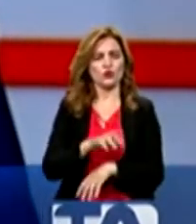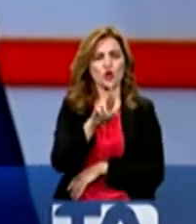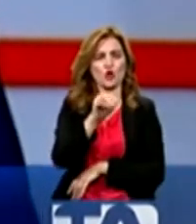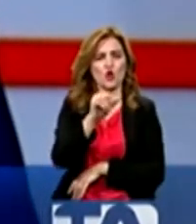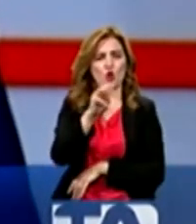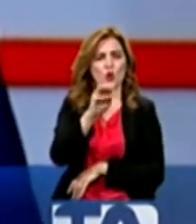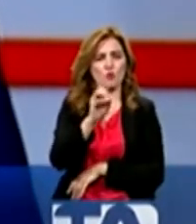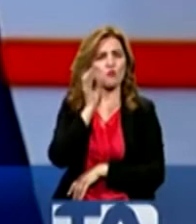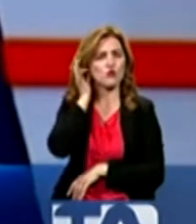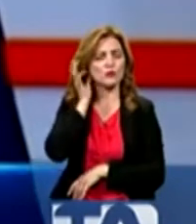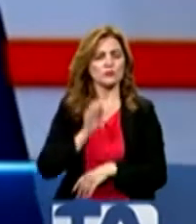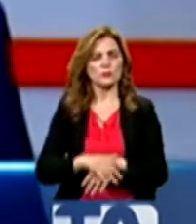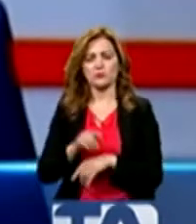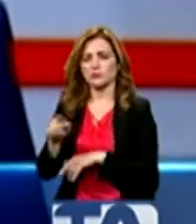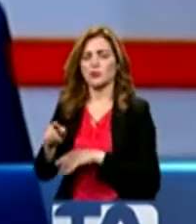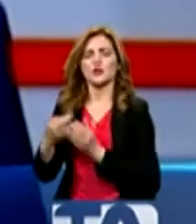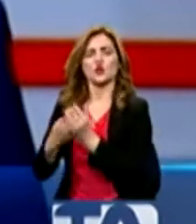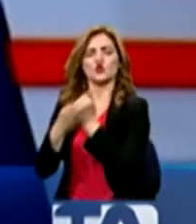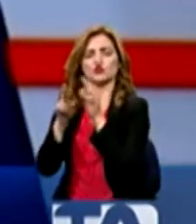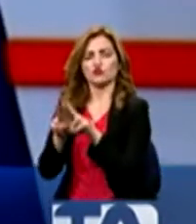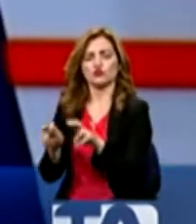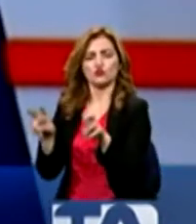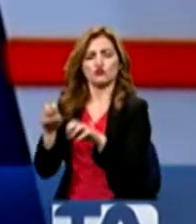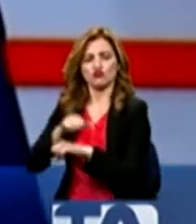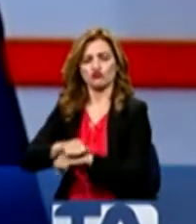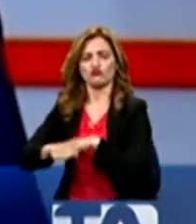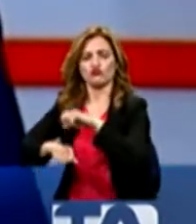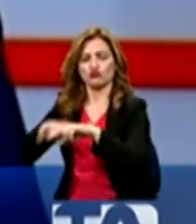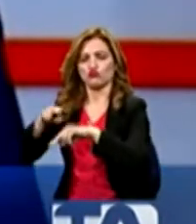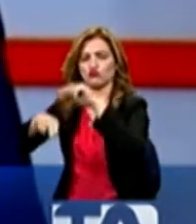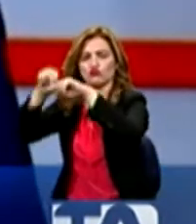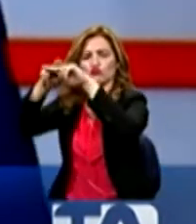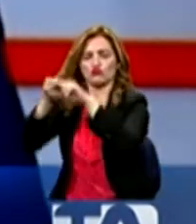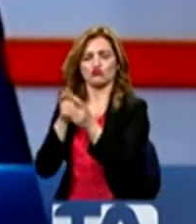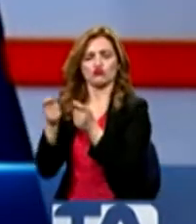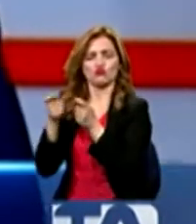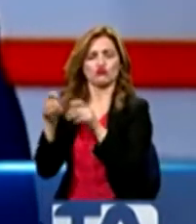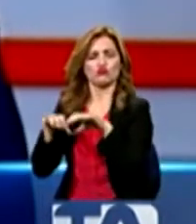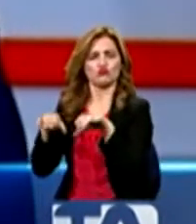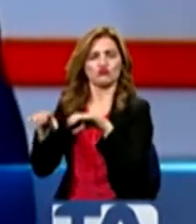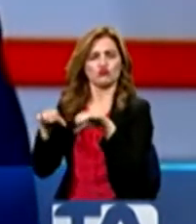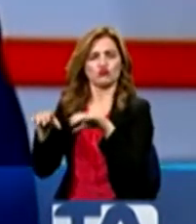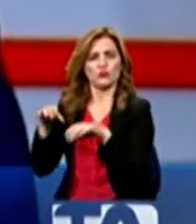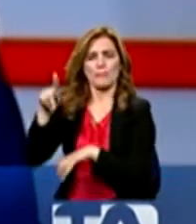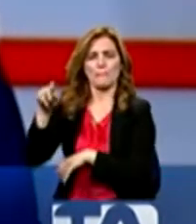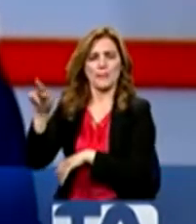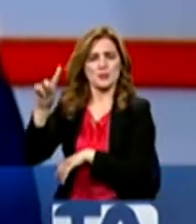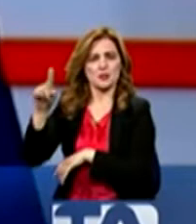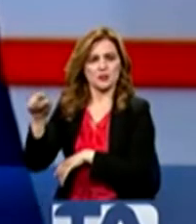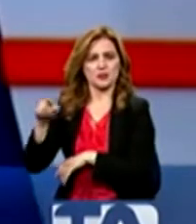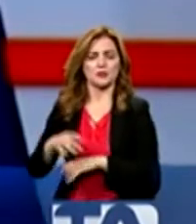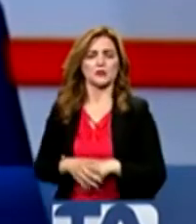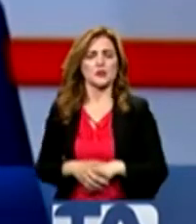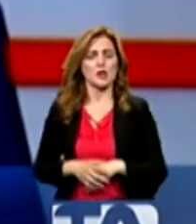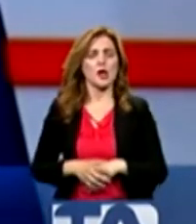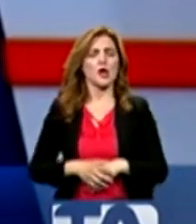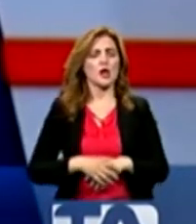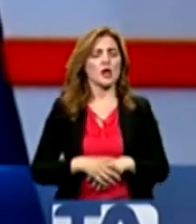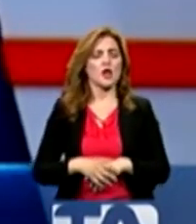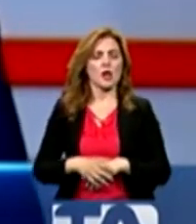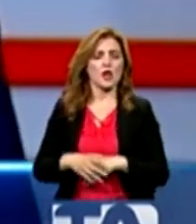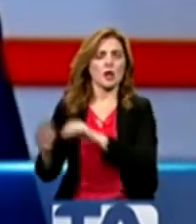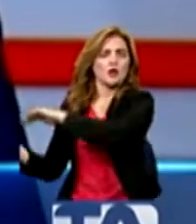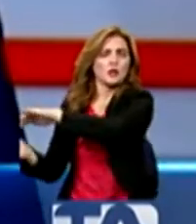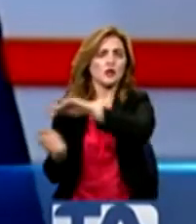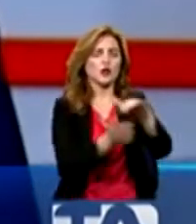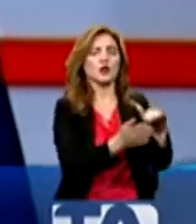Romo, el de recursos naturales e infraestructura, dirigido y coordinado por Carlos Pérez, y el de proyectos de alto impacto por